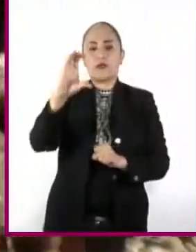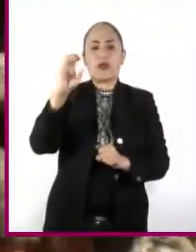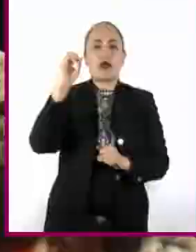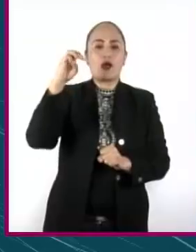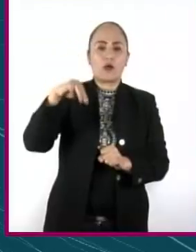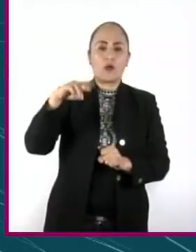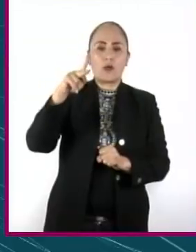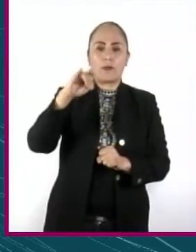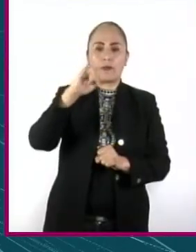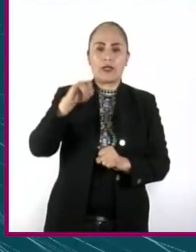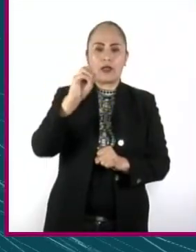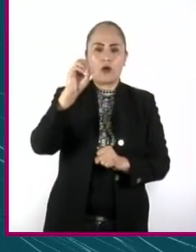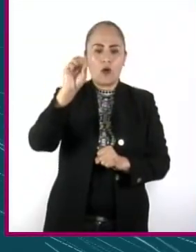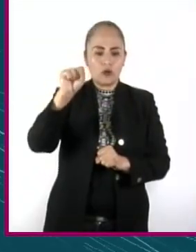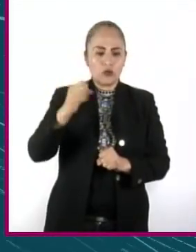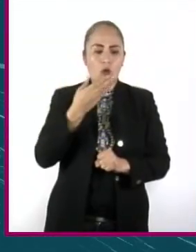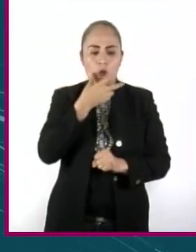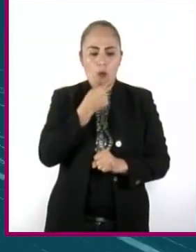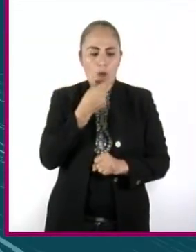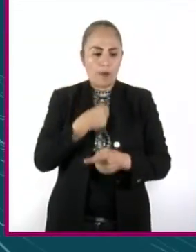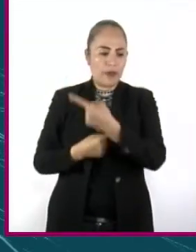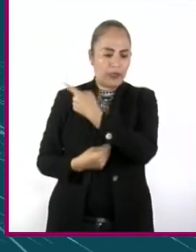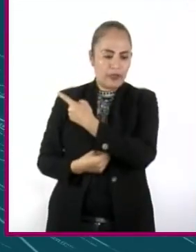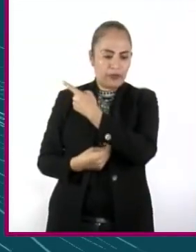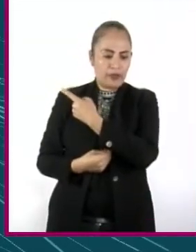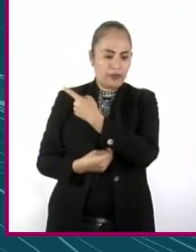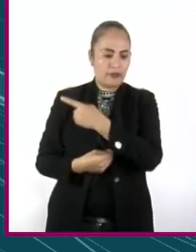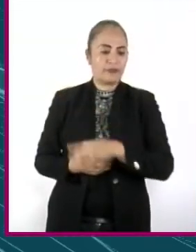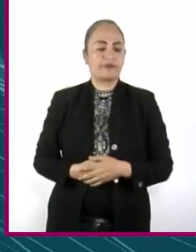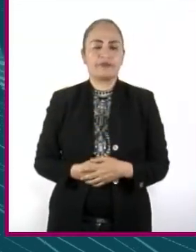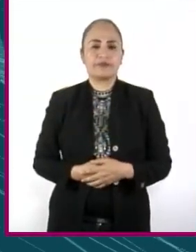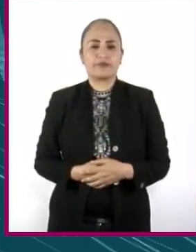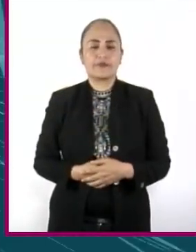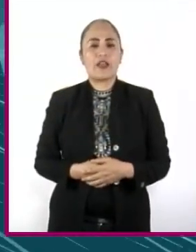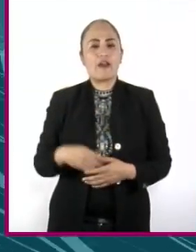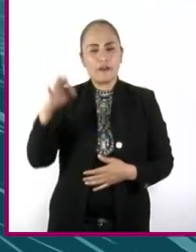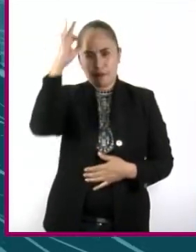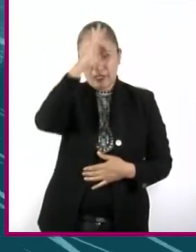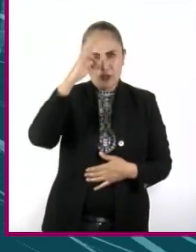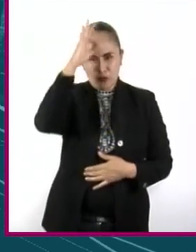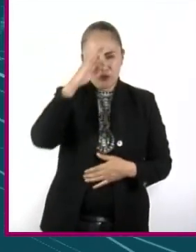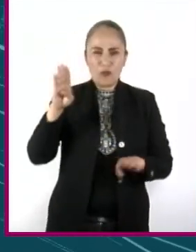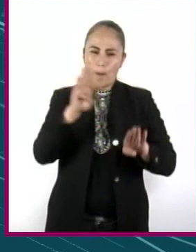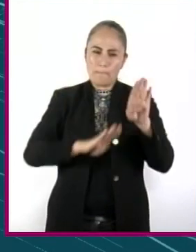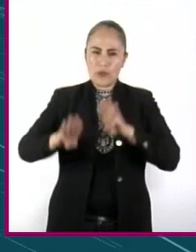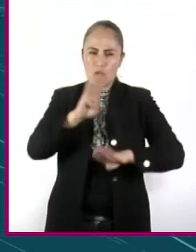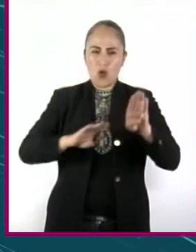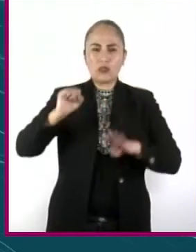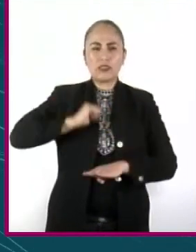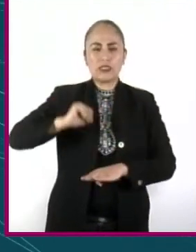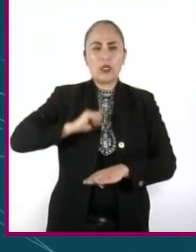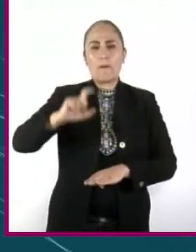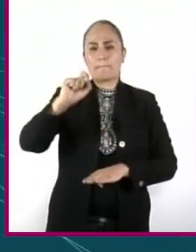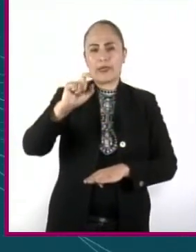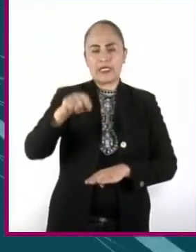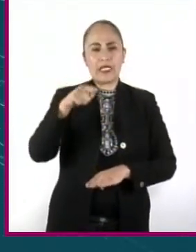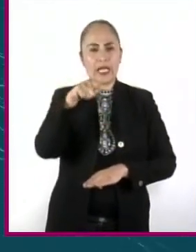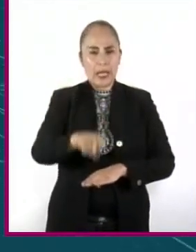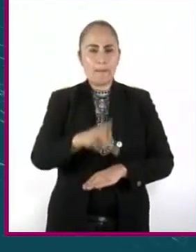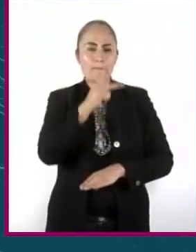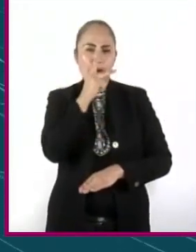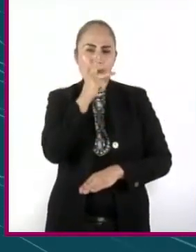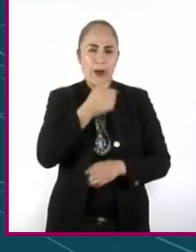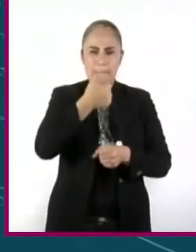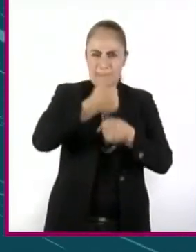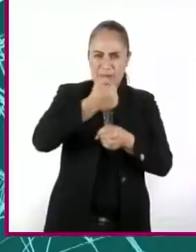primeros estudios a Ludwig von Bertalanffy, un filósofo y biólogo del siglo XX conocido como el padre de la teoría general